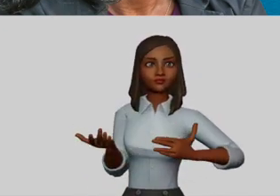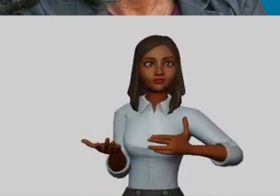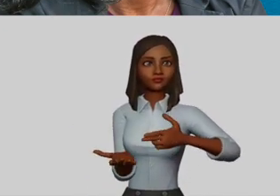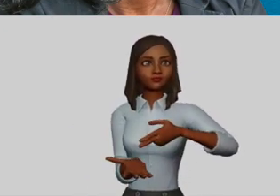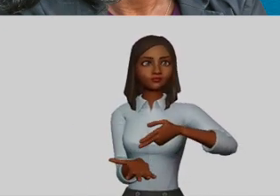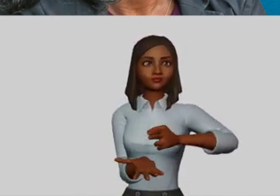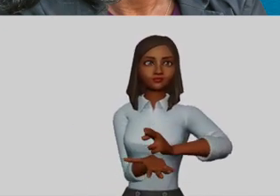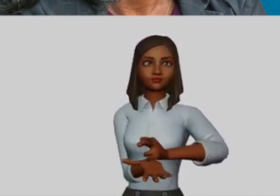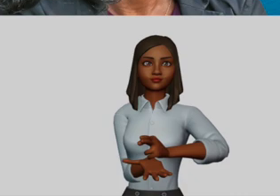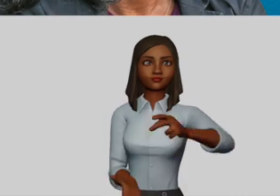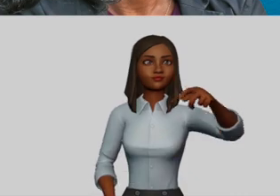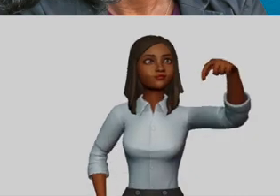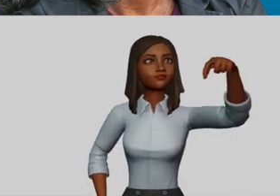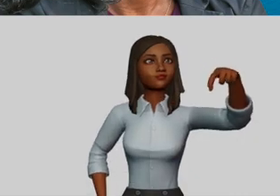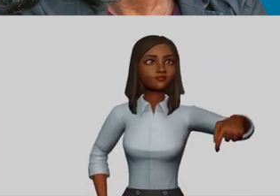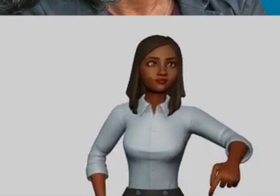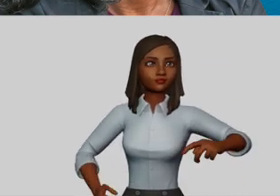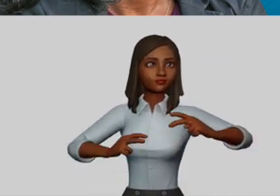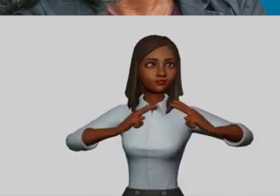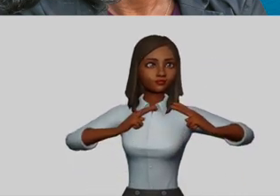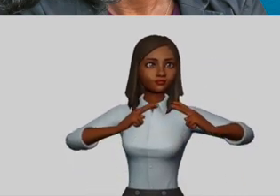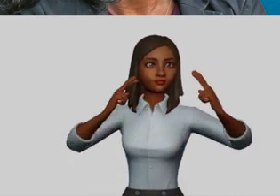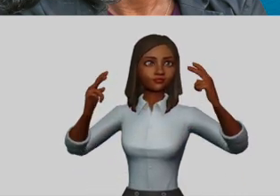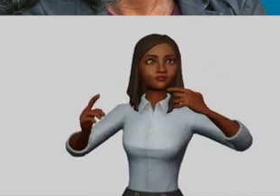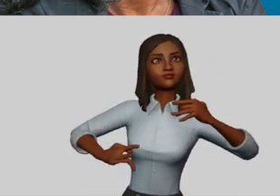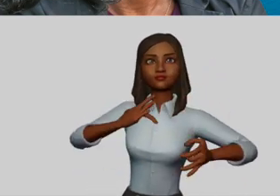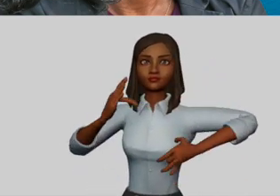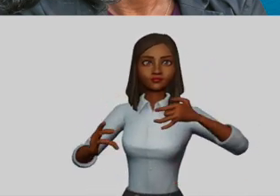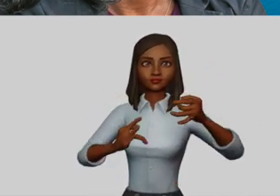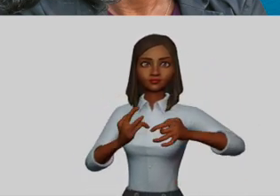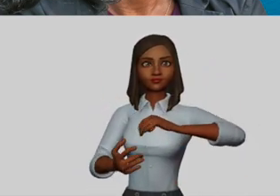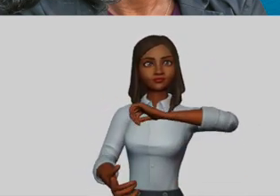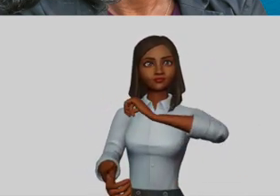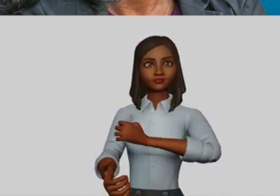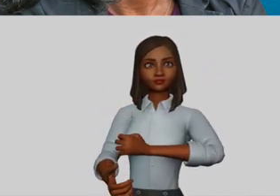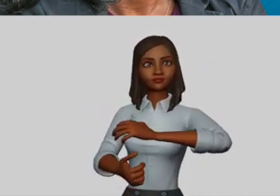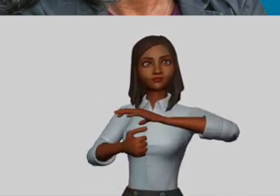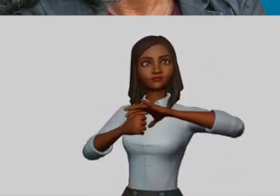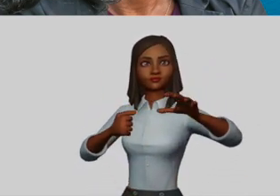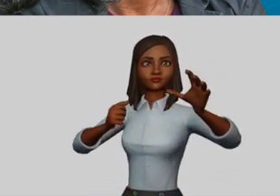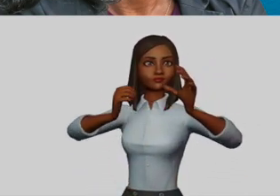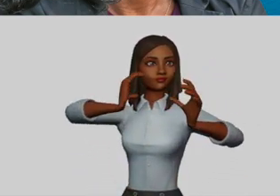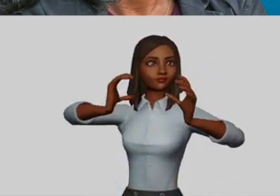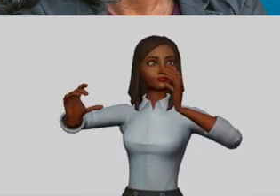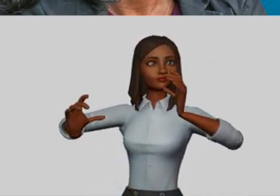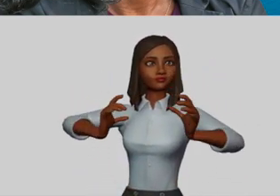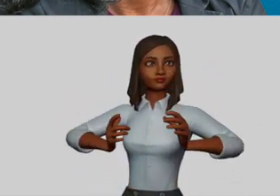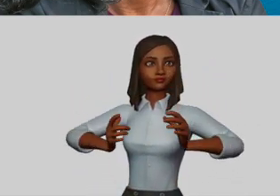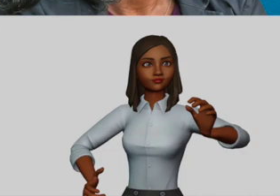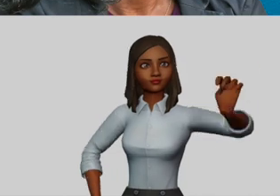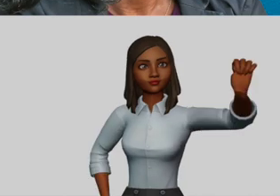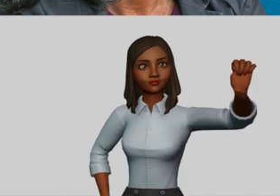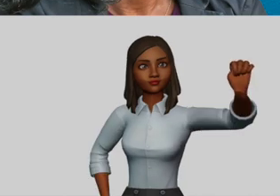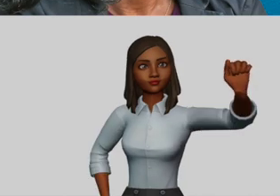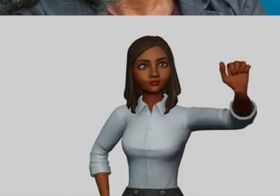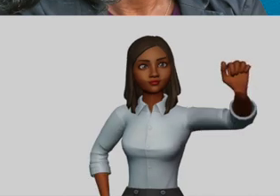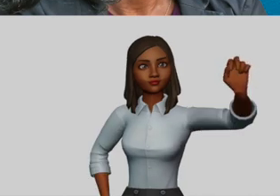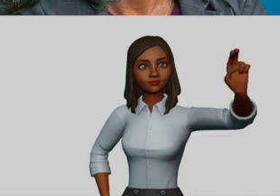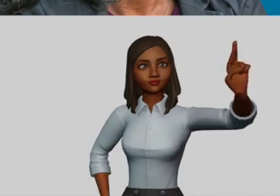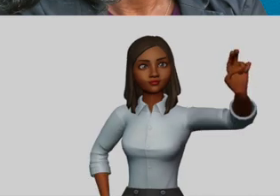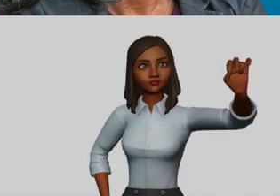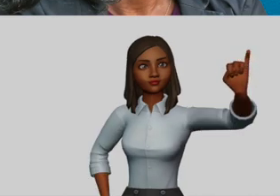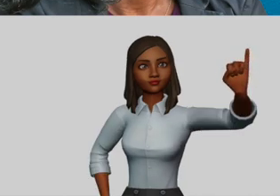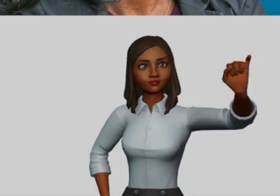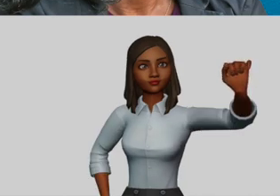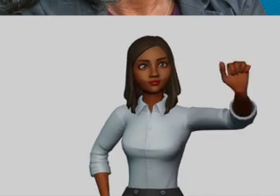Ahora mismo, incluso voy a Las Vegas en 2 semanas después de Washington, porque hay Deaf Nation, uno de